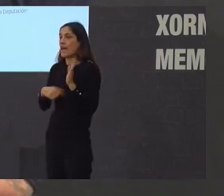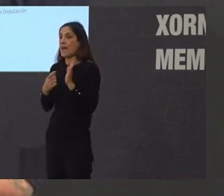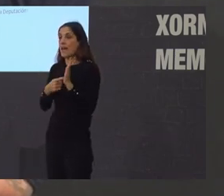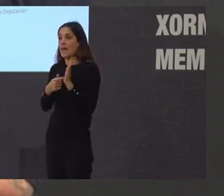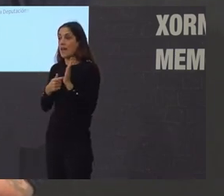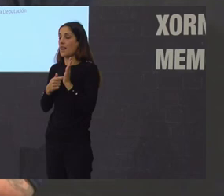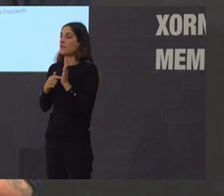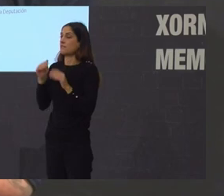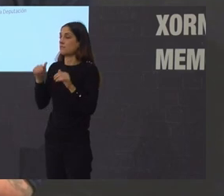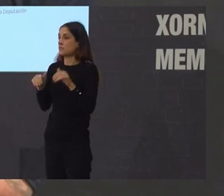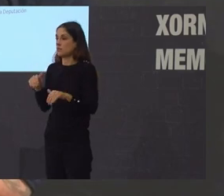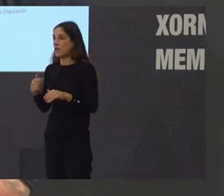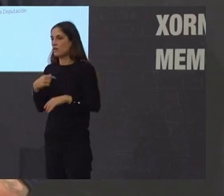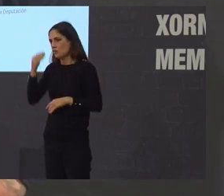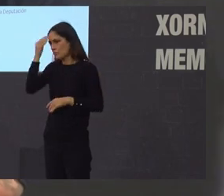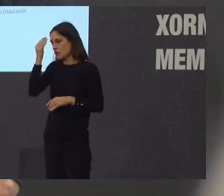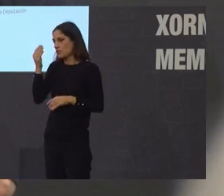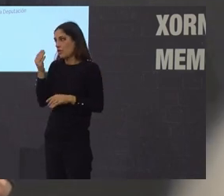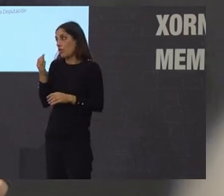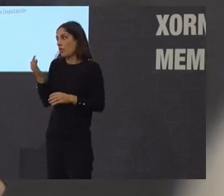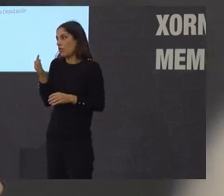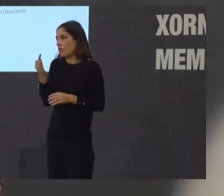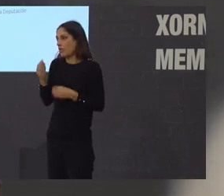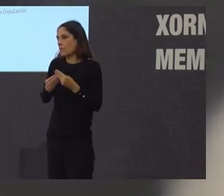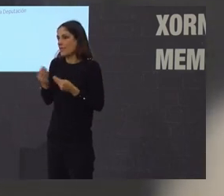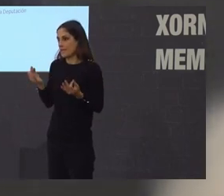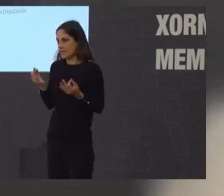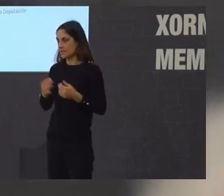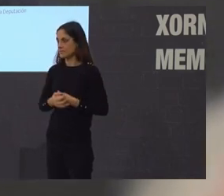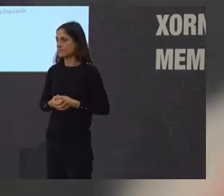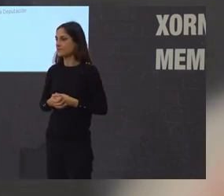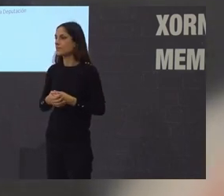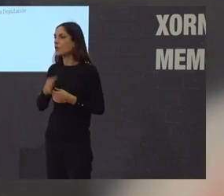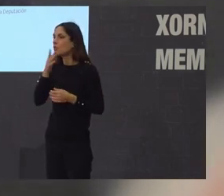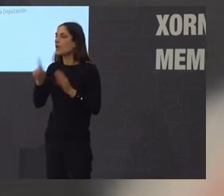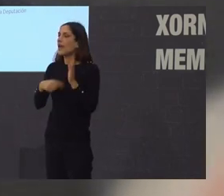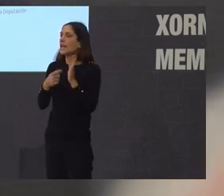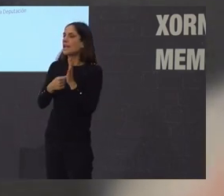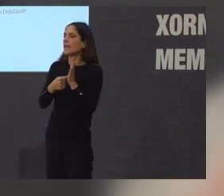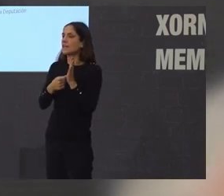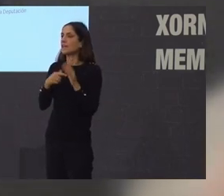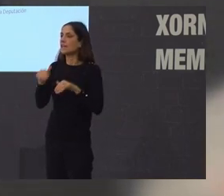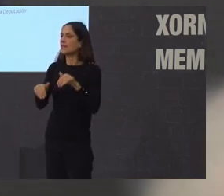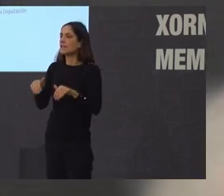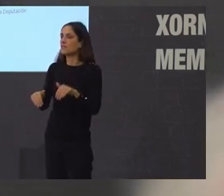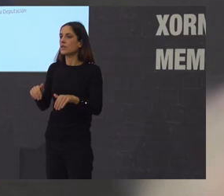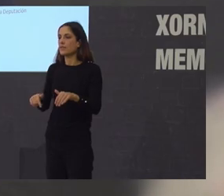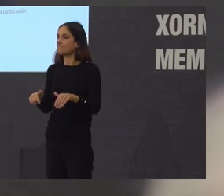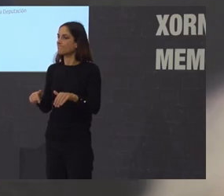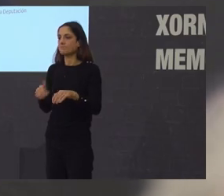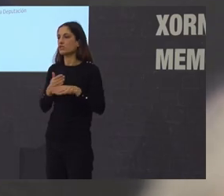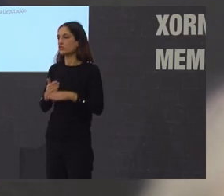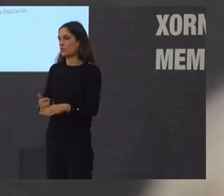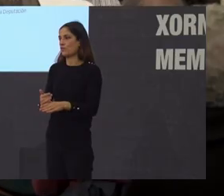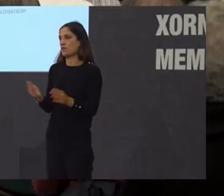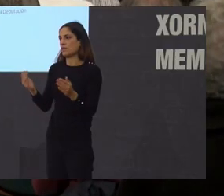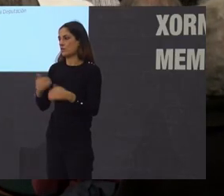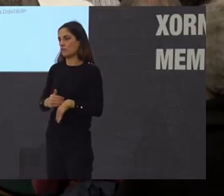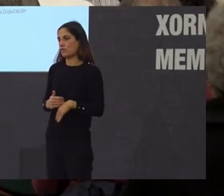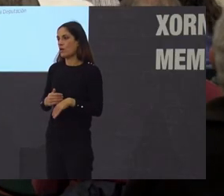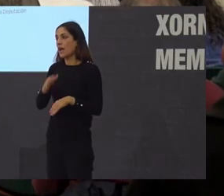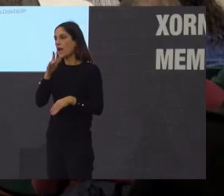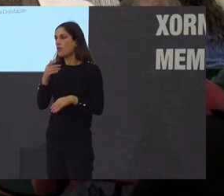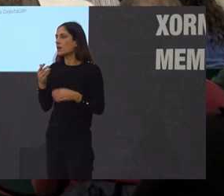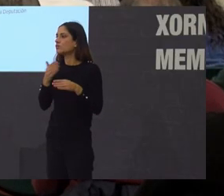lo que creo que habría que hacer, porque la ley de memoria democrática es totalmente insuficiente, la que se está debatiendo ahora, que está en enmiendas del gobierno,